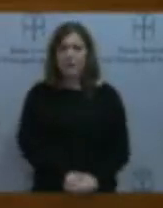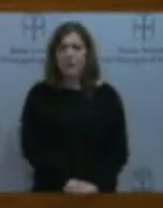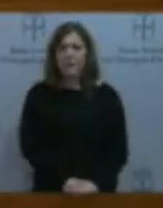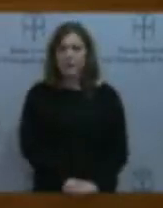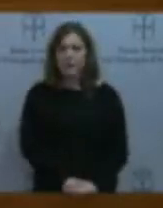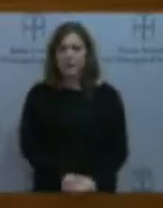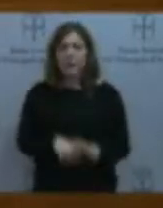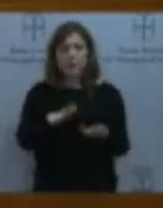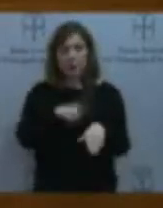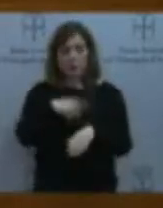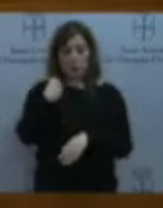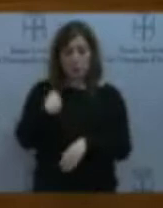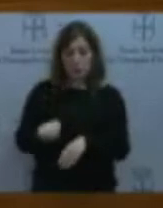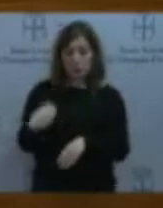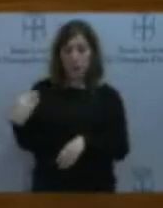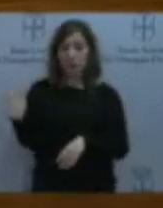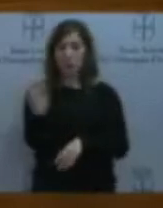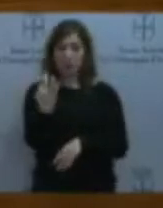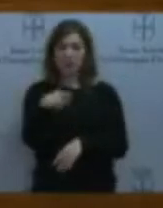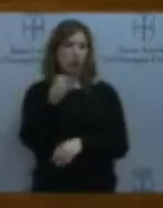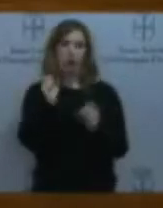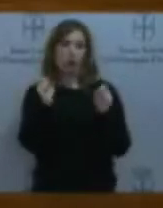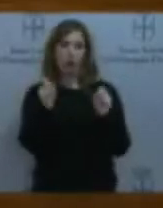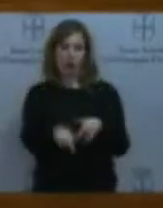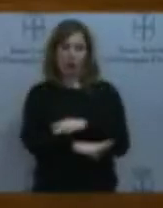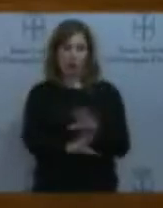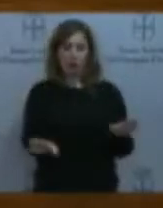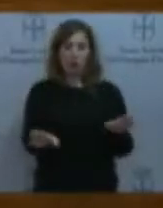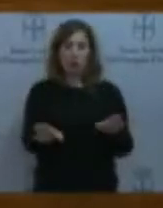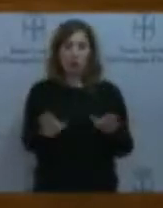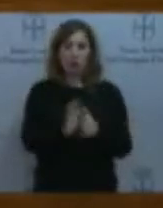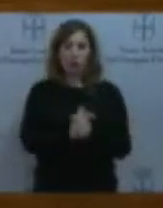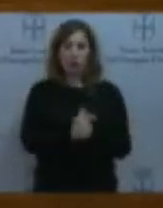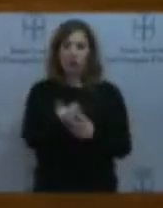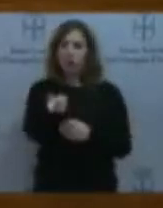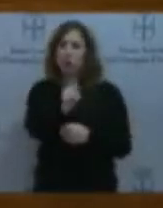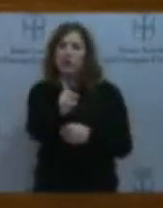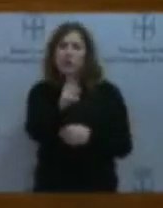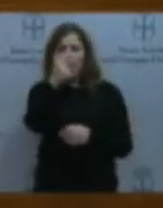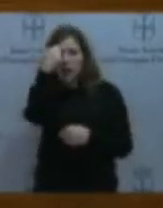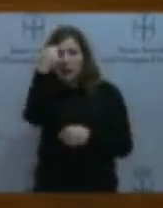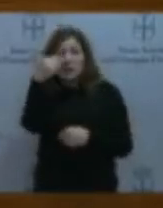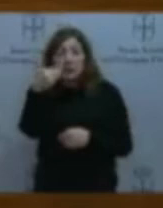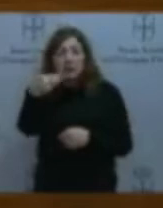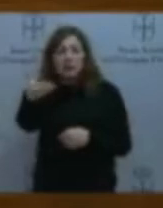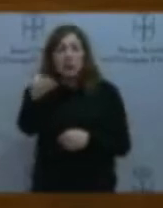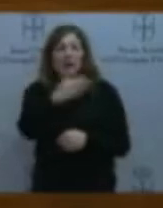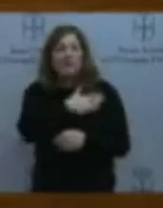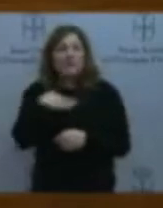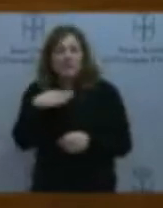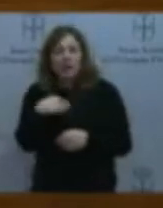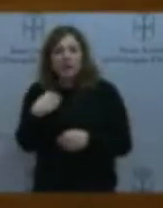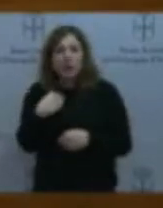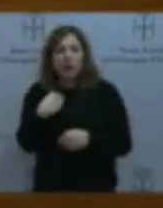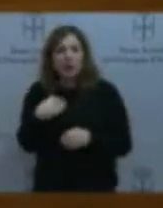Pero al mismo tiempo lo que se encontraban, y esto era lo peor, no es que no se cumpliesen sus expectativas, es que se les